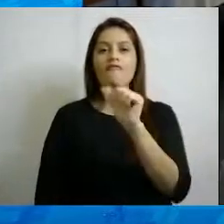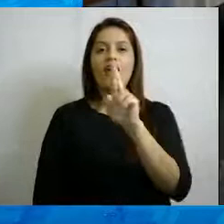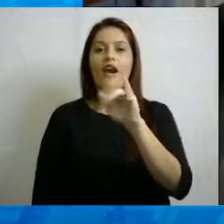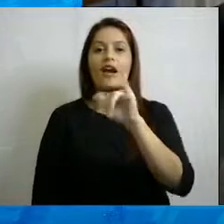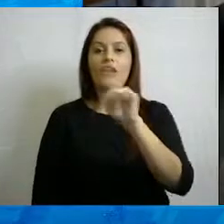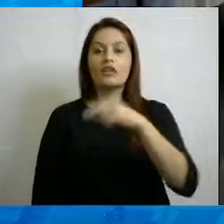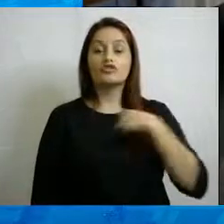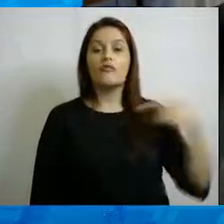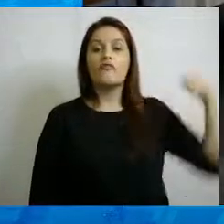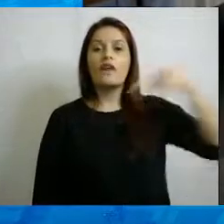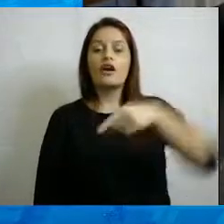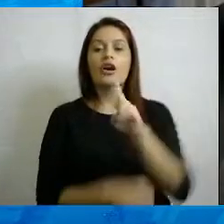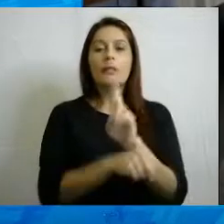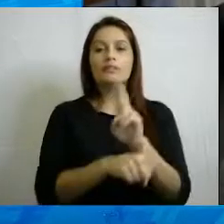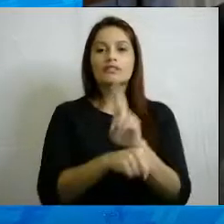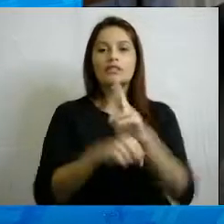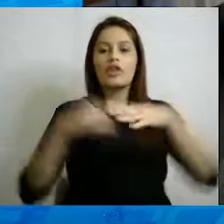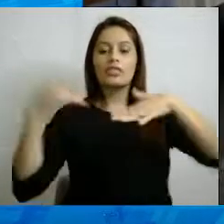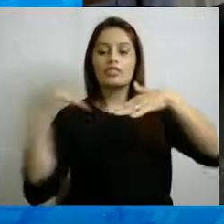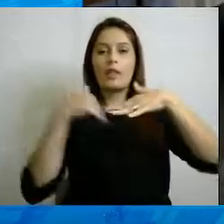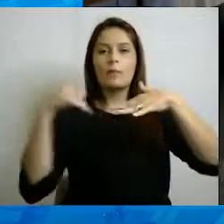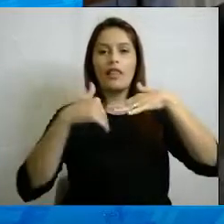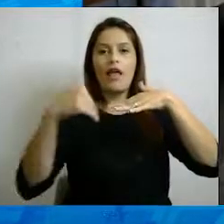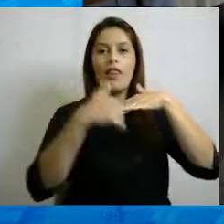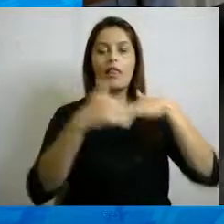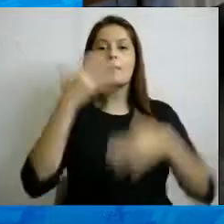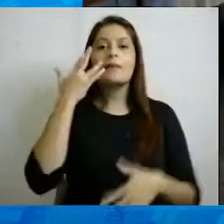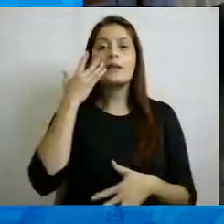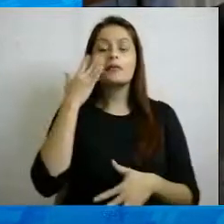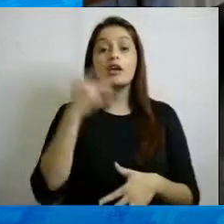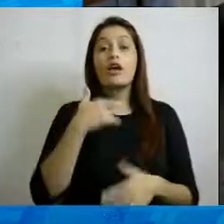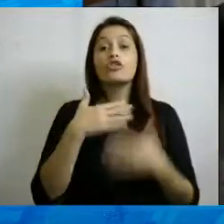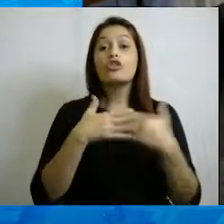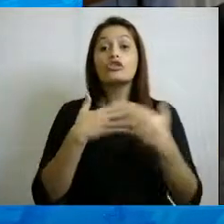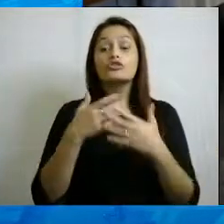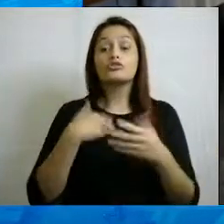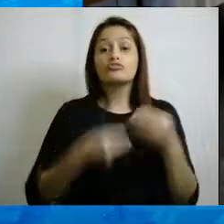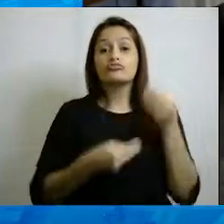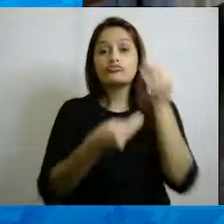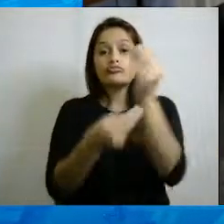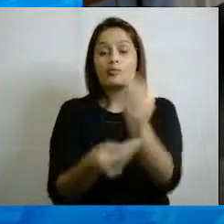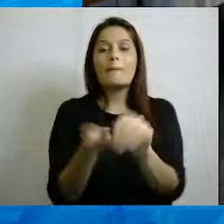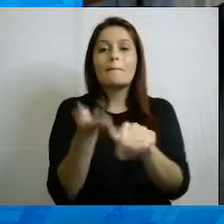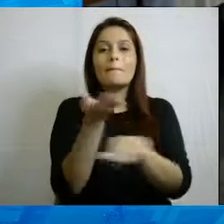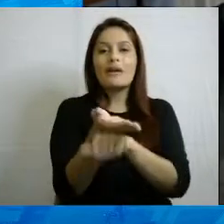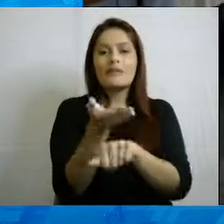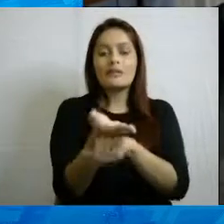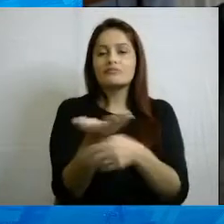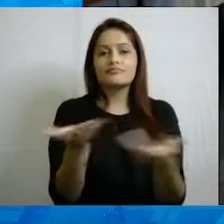rodoviario Milipilla, ¿ya?, en donde vengo a exponer y a solicitar lo siguiente.